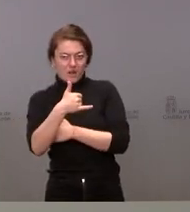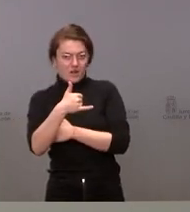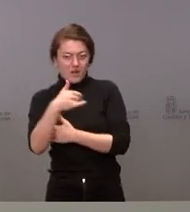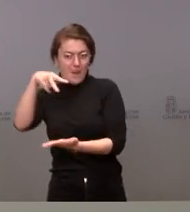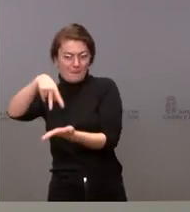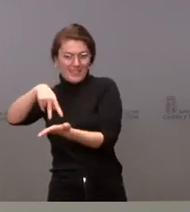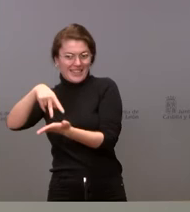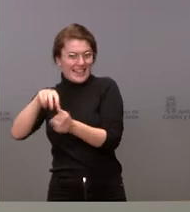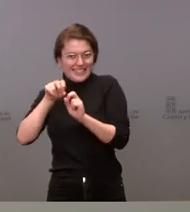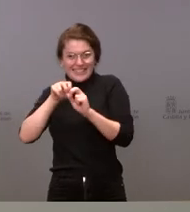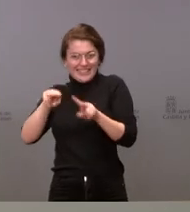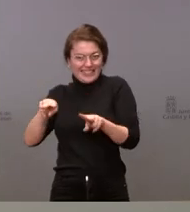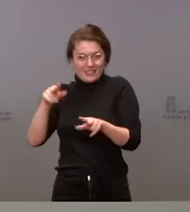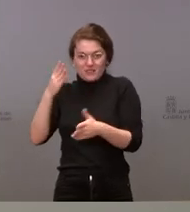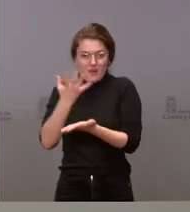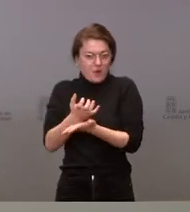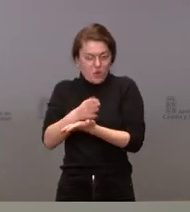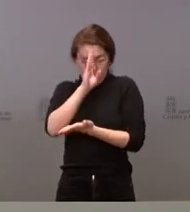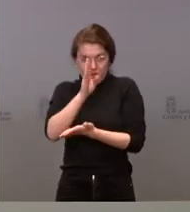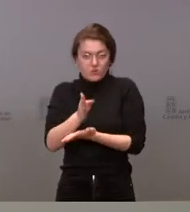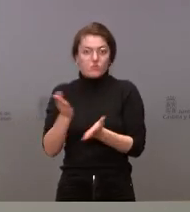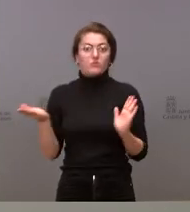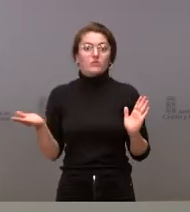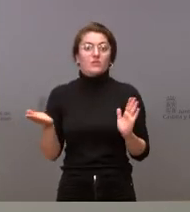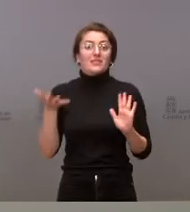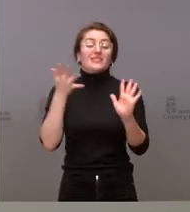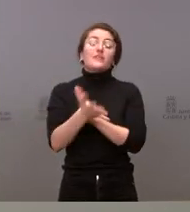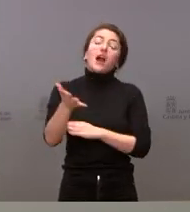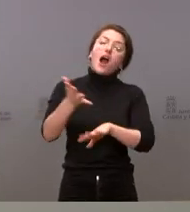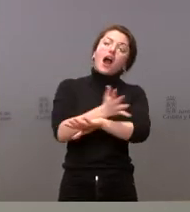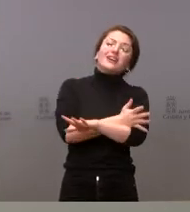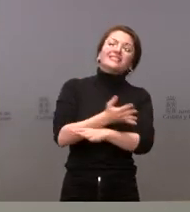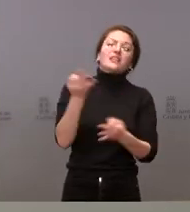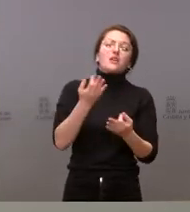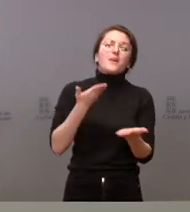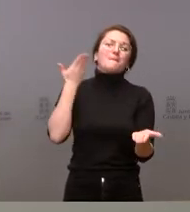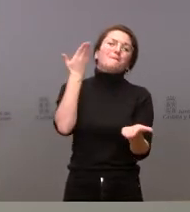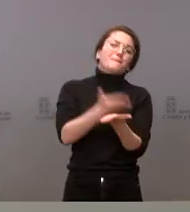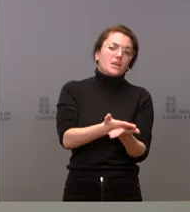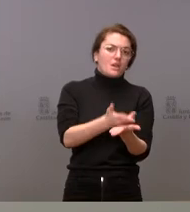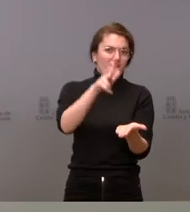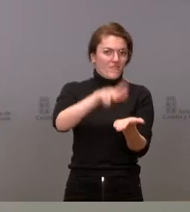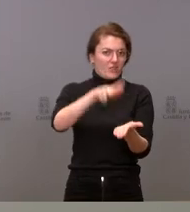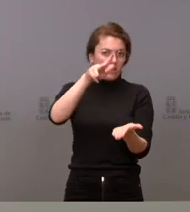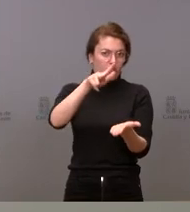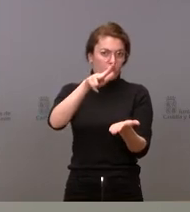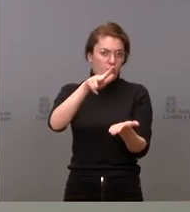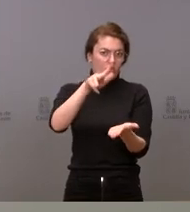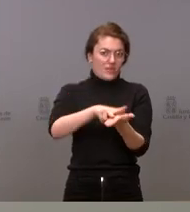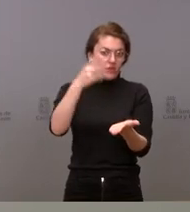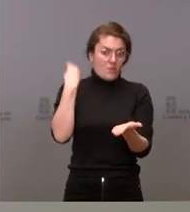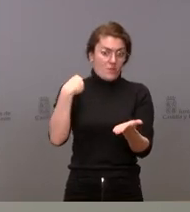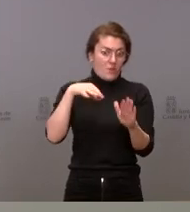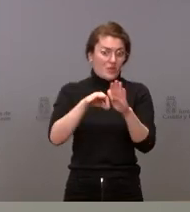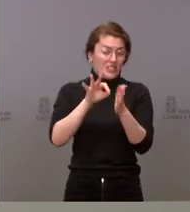en el centro de salud y para lo cual hay que pedir la verificación que se compruebe por parte de los servicios